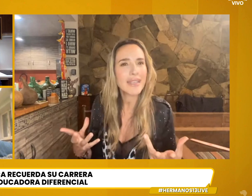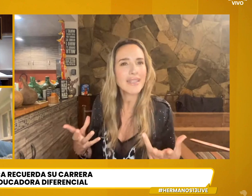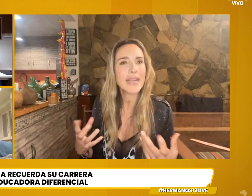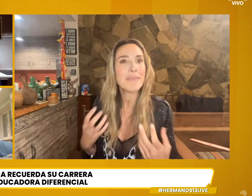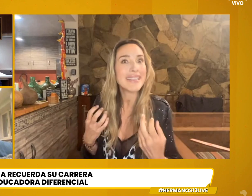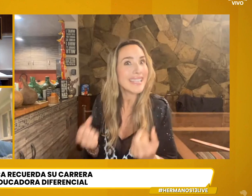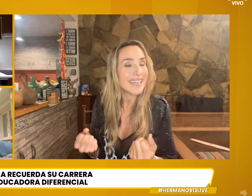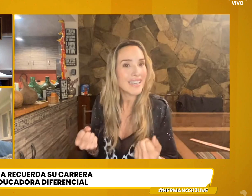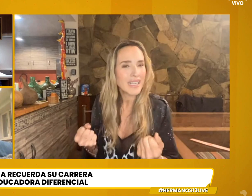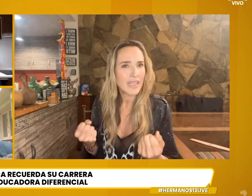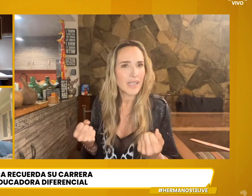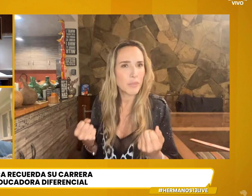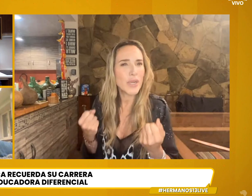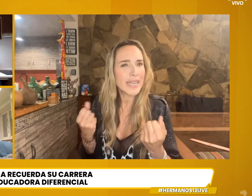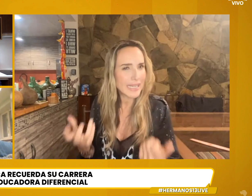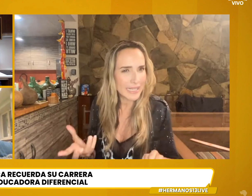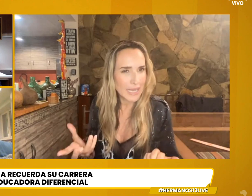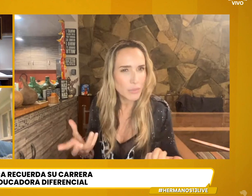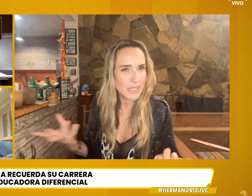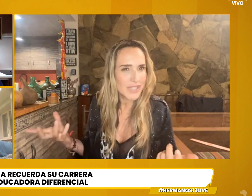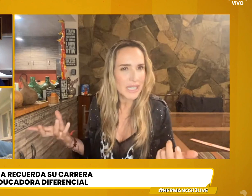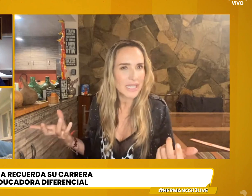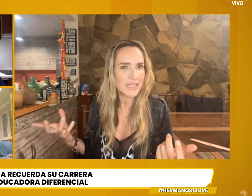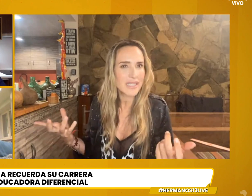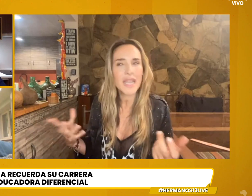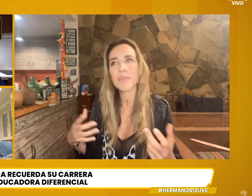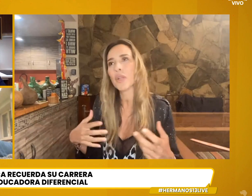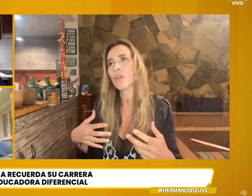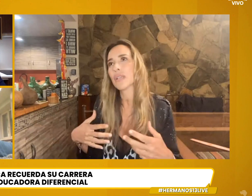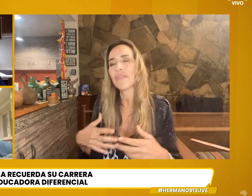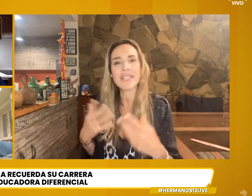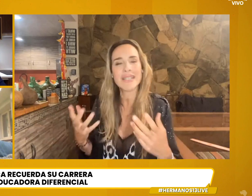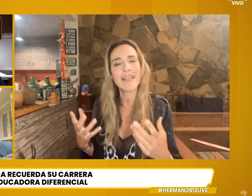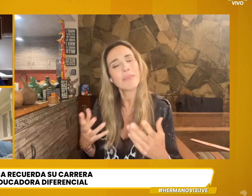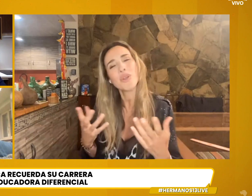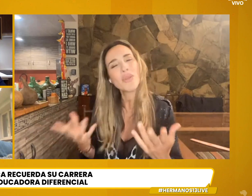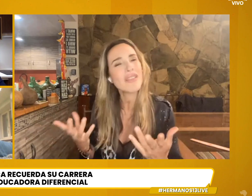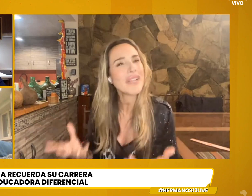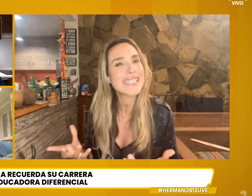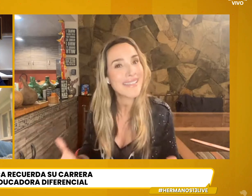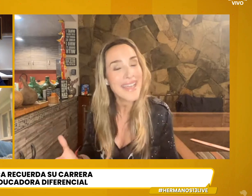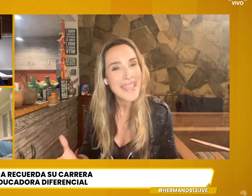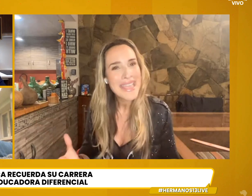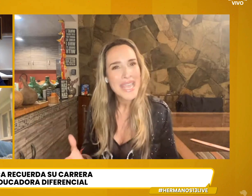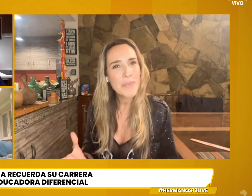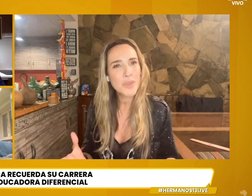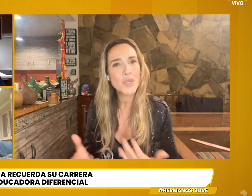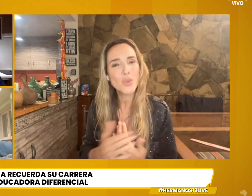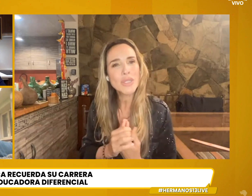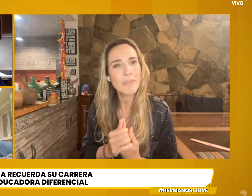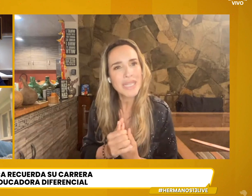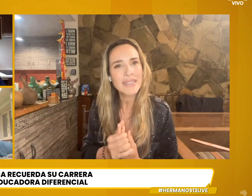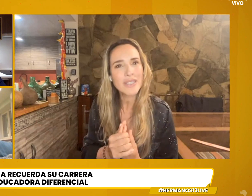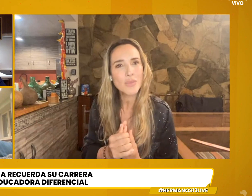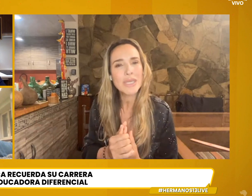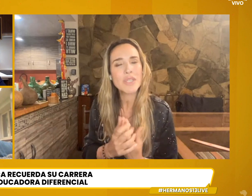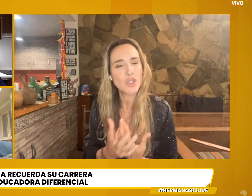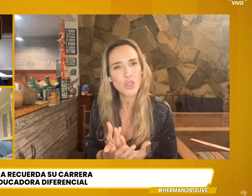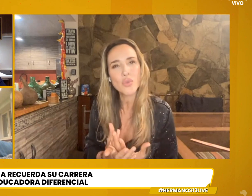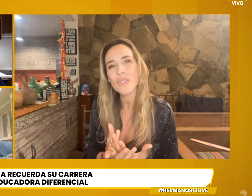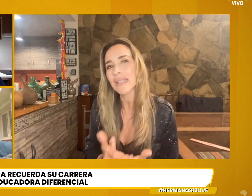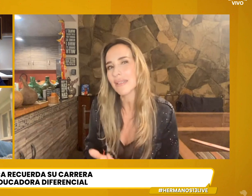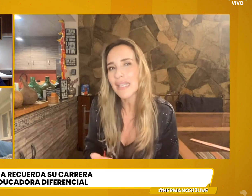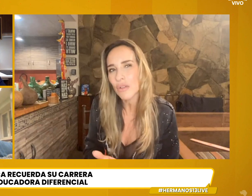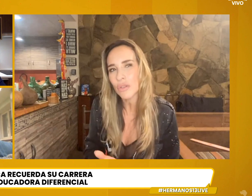sonreír, quieres transmitir buena energía. Muchas veces la gente dice, ay, pero qué falsedad, pero no es de falsedad, es porque uno también tiene como